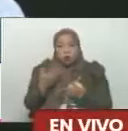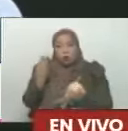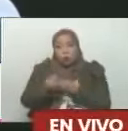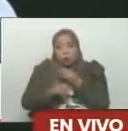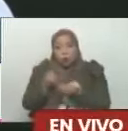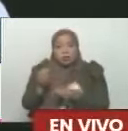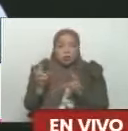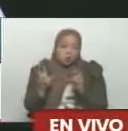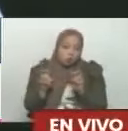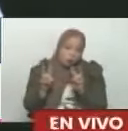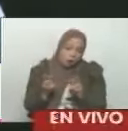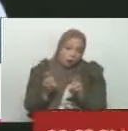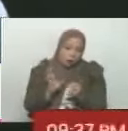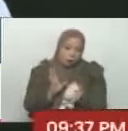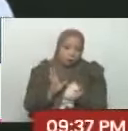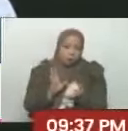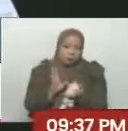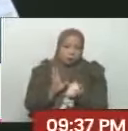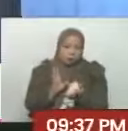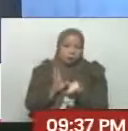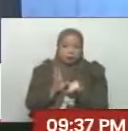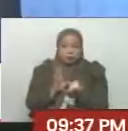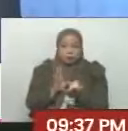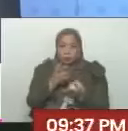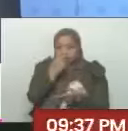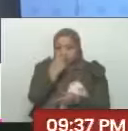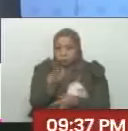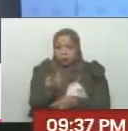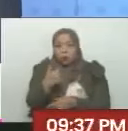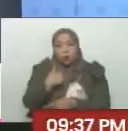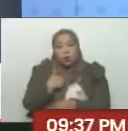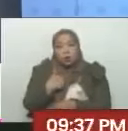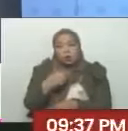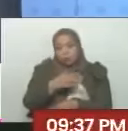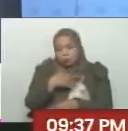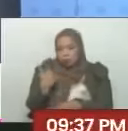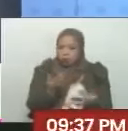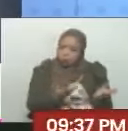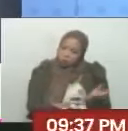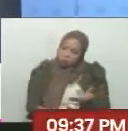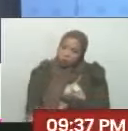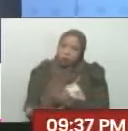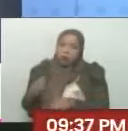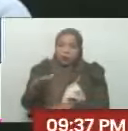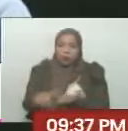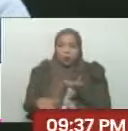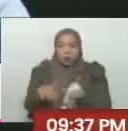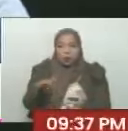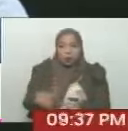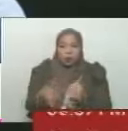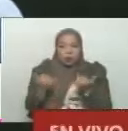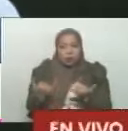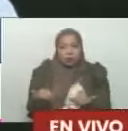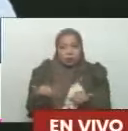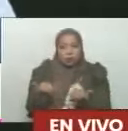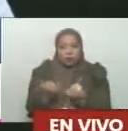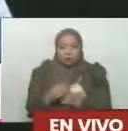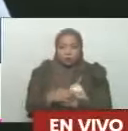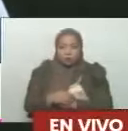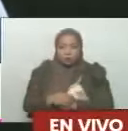Nosotros creamos una. Creamos una, ¿no? Claro. Mira, ¿cuándo me vas a invitar para Ocumare, chico? Cuando te quiera, presidente. Vámonos para Ocumare, claro, vámonos para